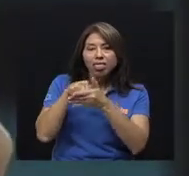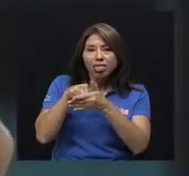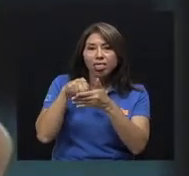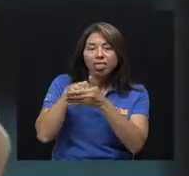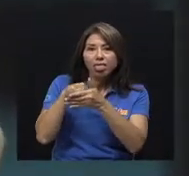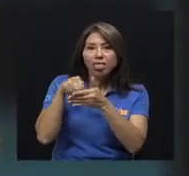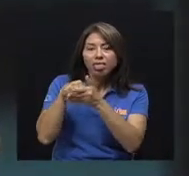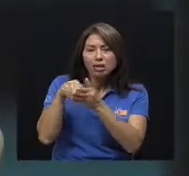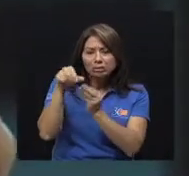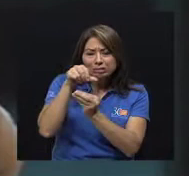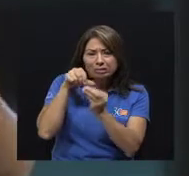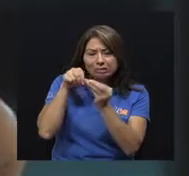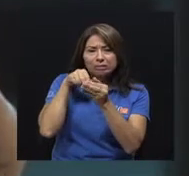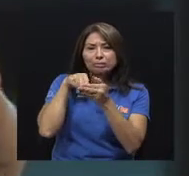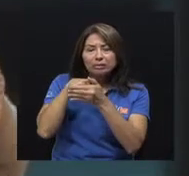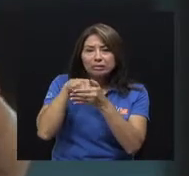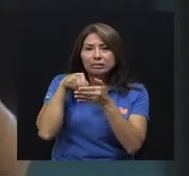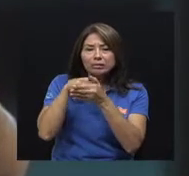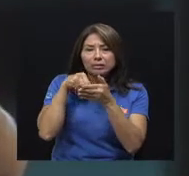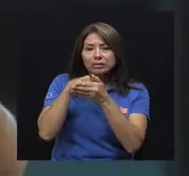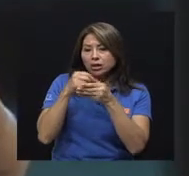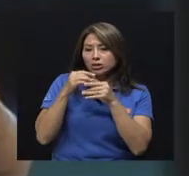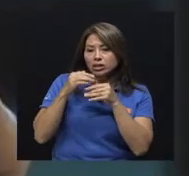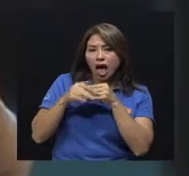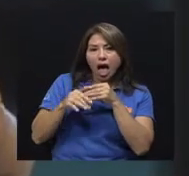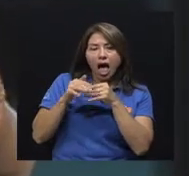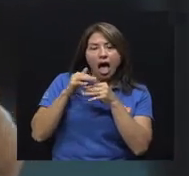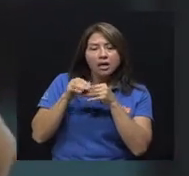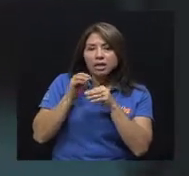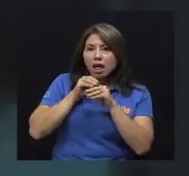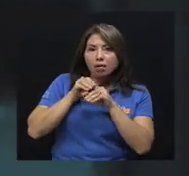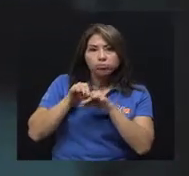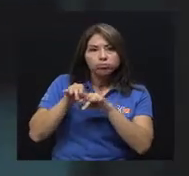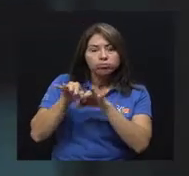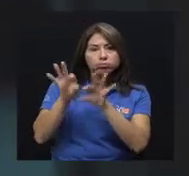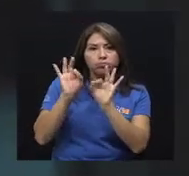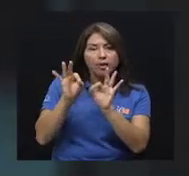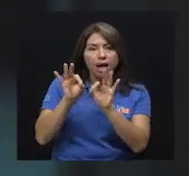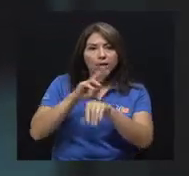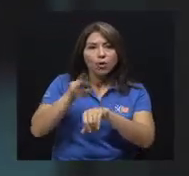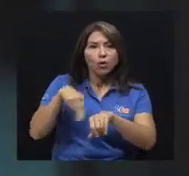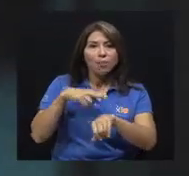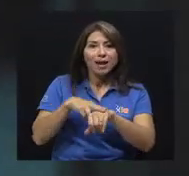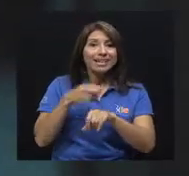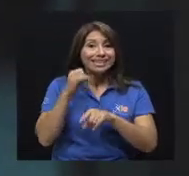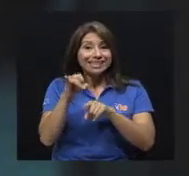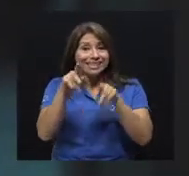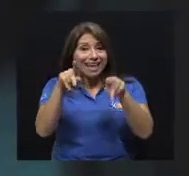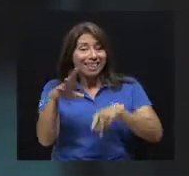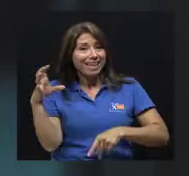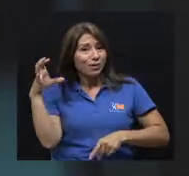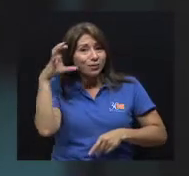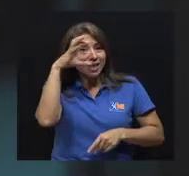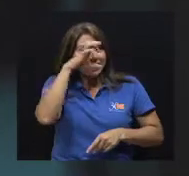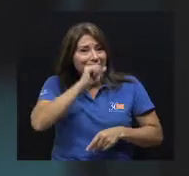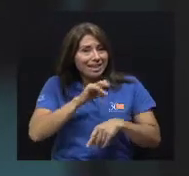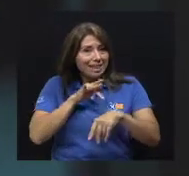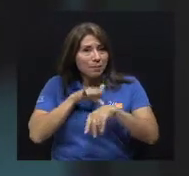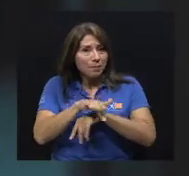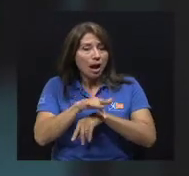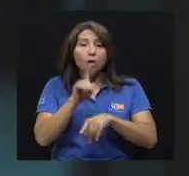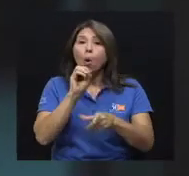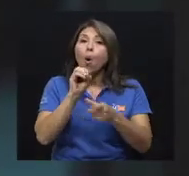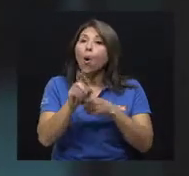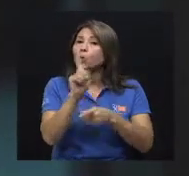Entonces esa gente a la que el colesterol se le deposita más fácilmente. Y si esa gente no se detecta temprano ni cambia su estilo de vida a los